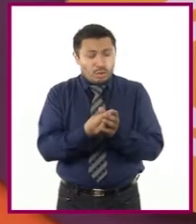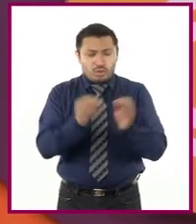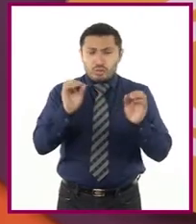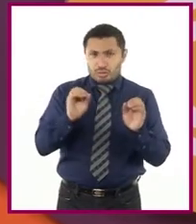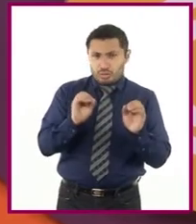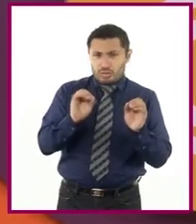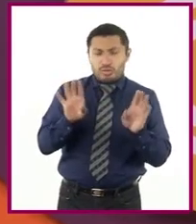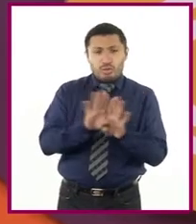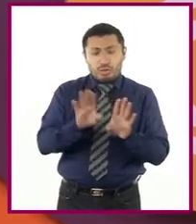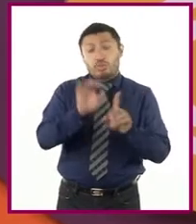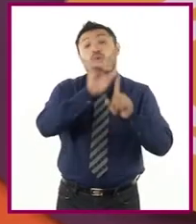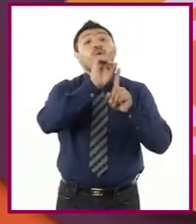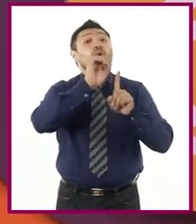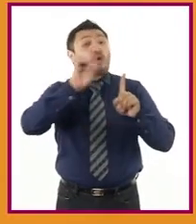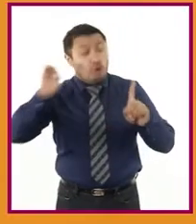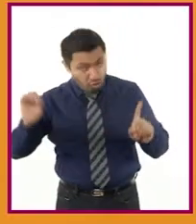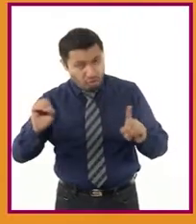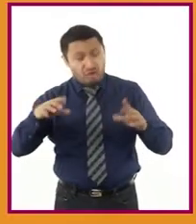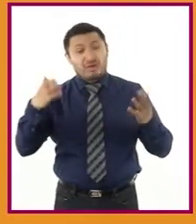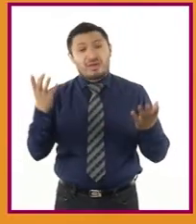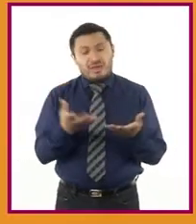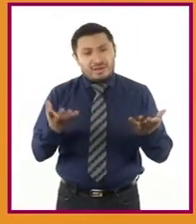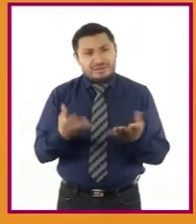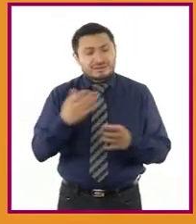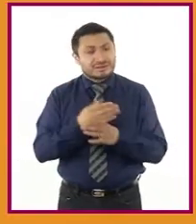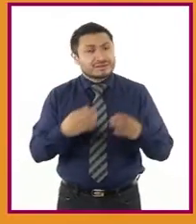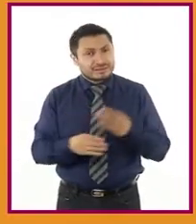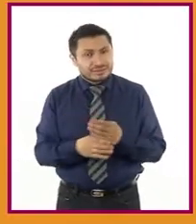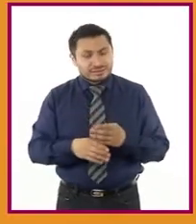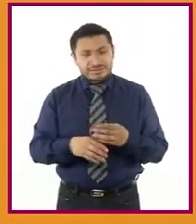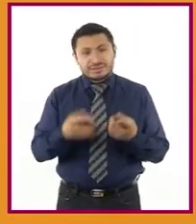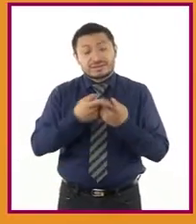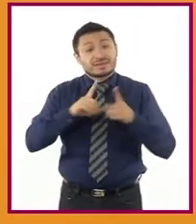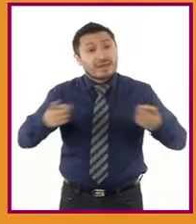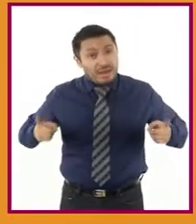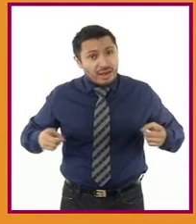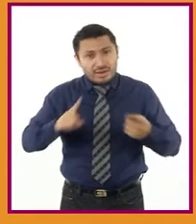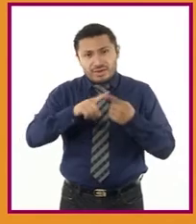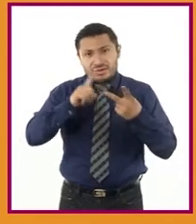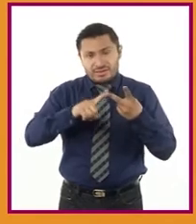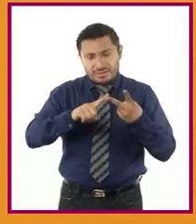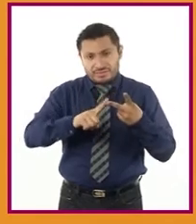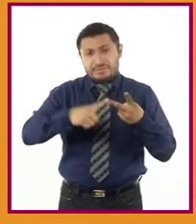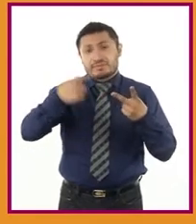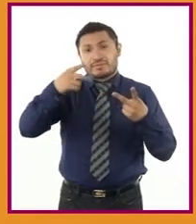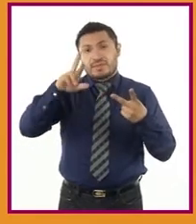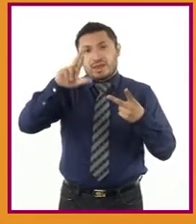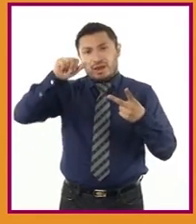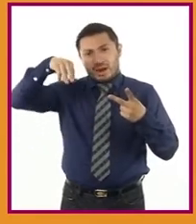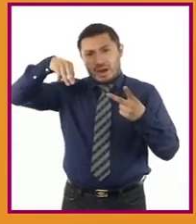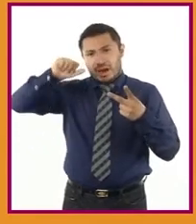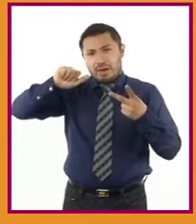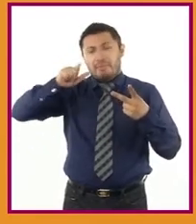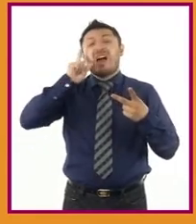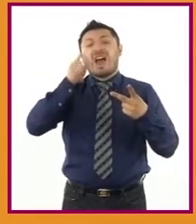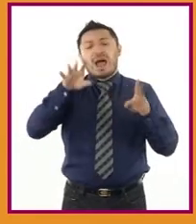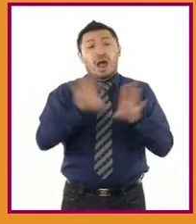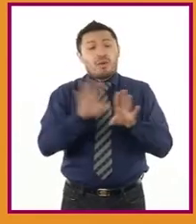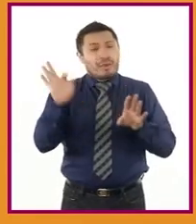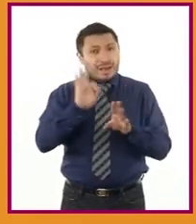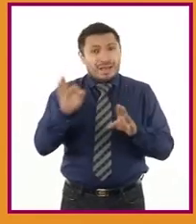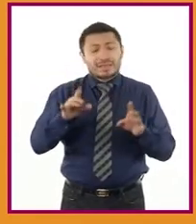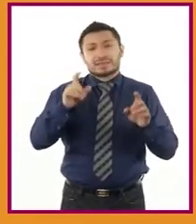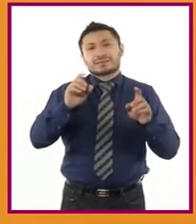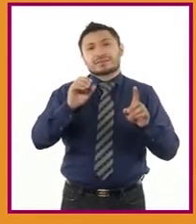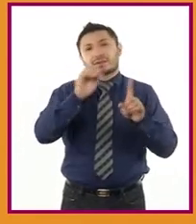es decir, cómo se desarrollará. Y por la segunda parte, grama, quizás sea un diagrama o